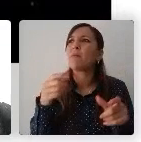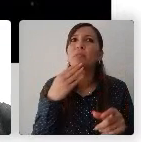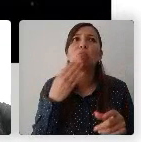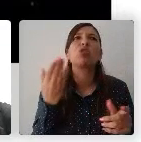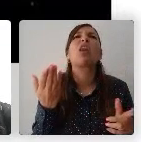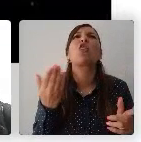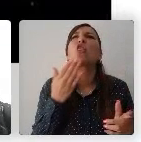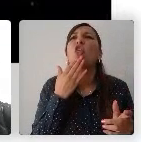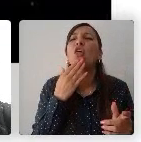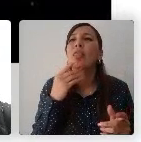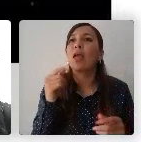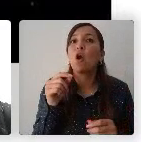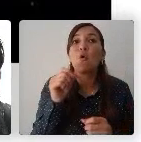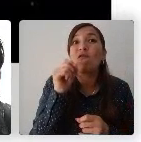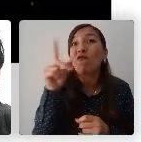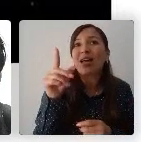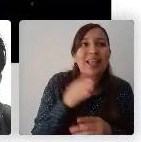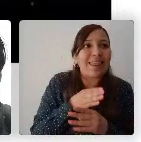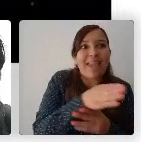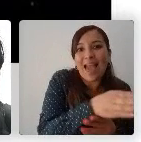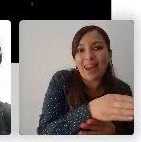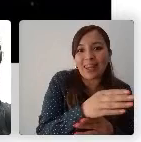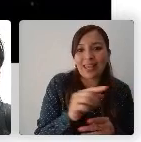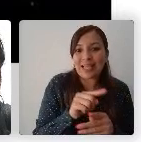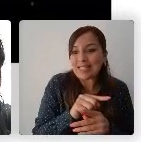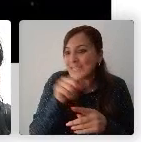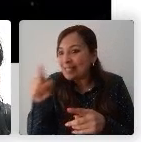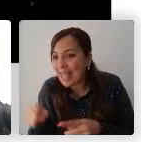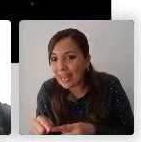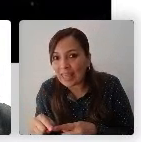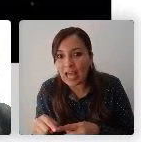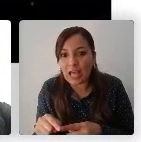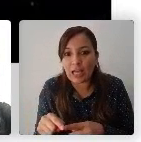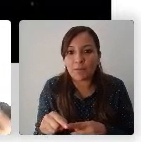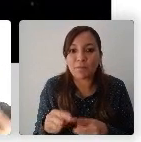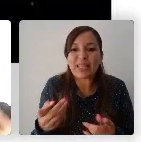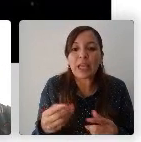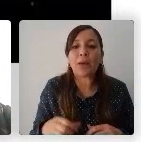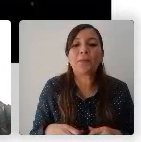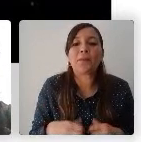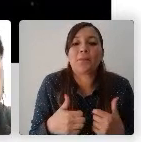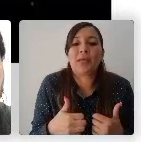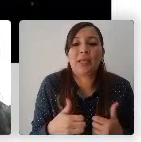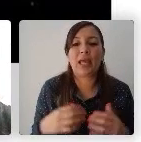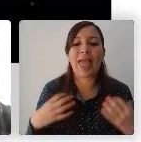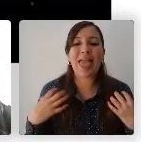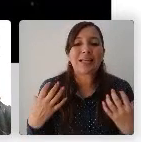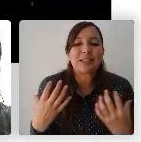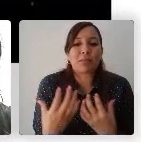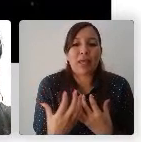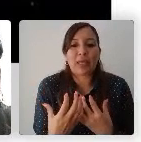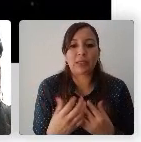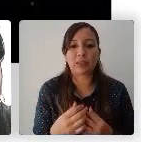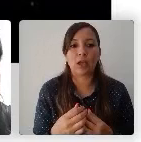¿no? Lugares próximos, lugares cercanos. Pero también hay un tema muy importante que es el tema de las experiencias, ¿no? Cómo estos elementos que están dentro del